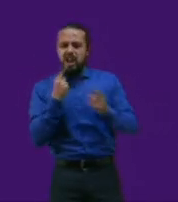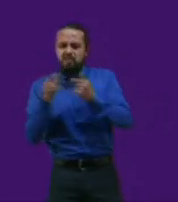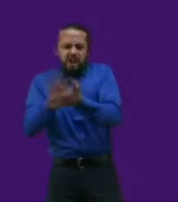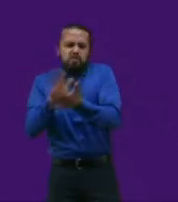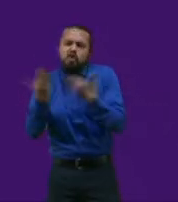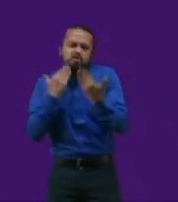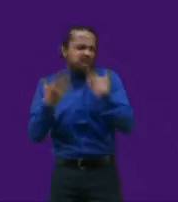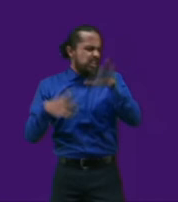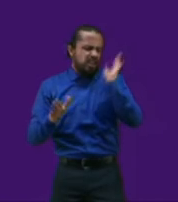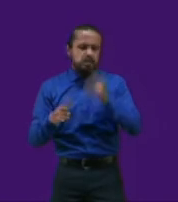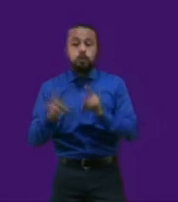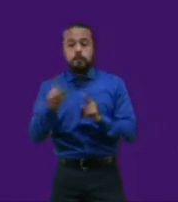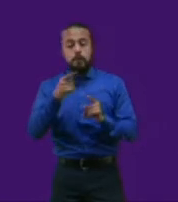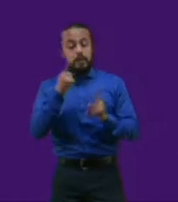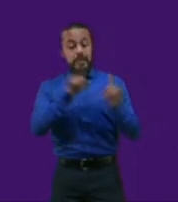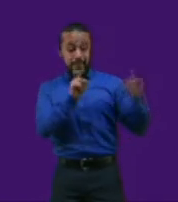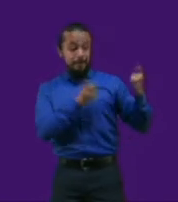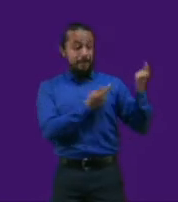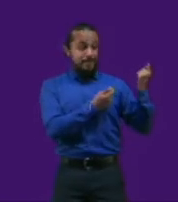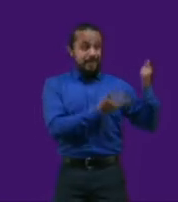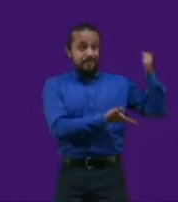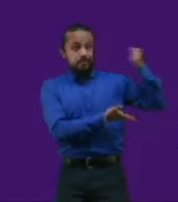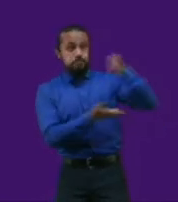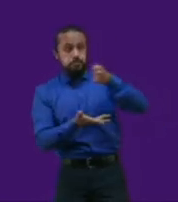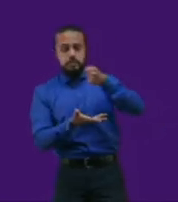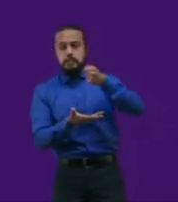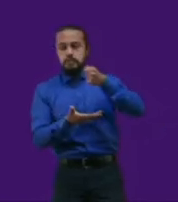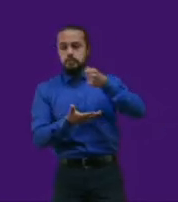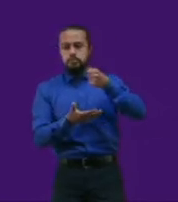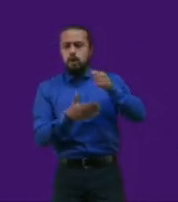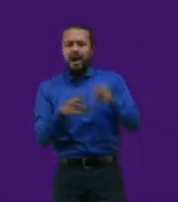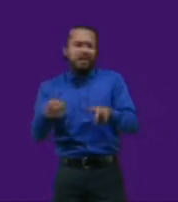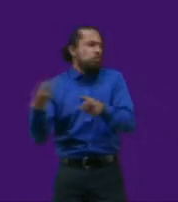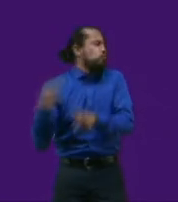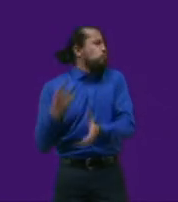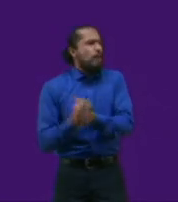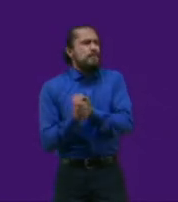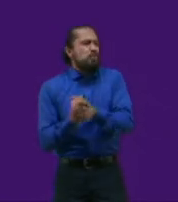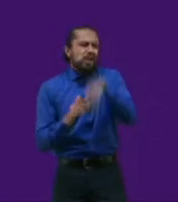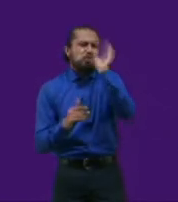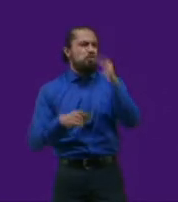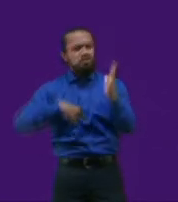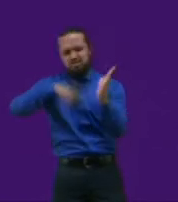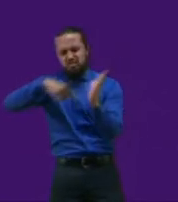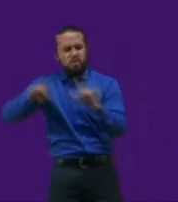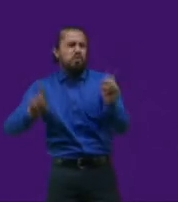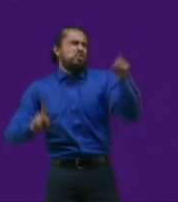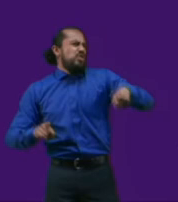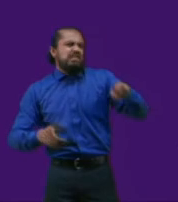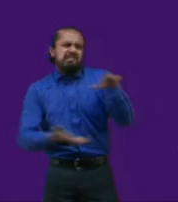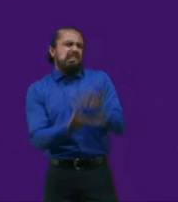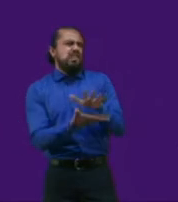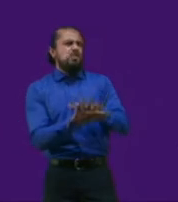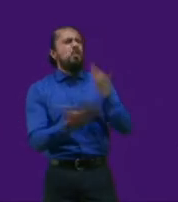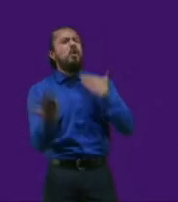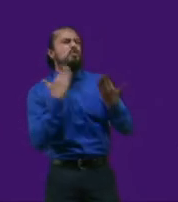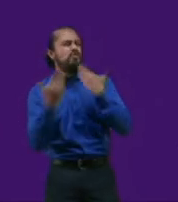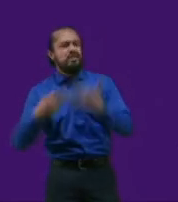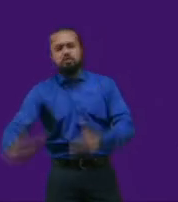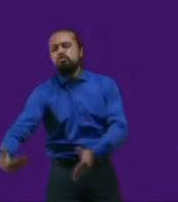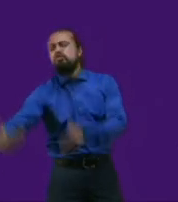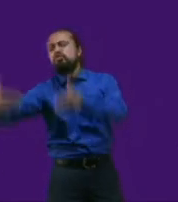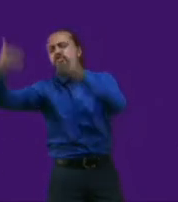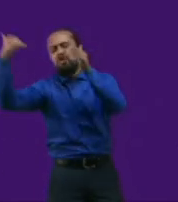de recursos y digamos que, pues como así sean súper amigos o así como que trabajes con un montón de personas al tiempo y como que